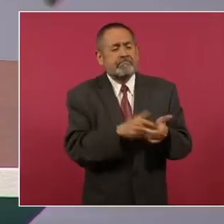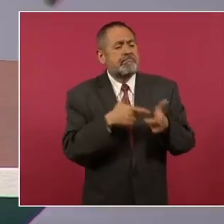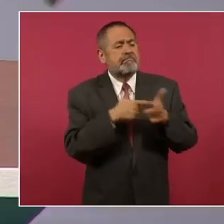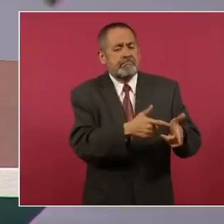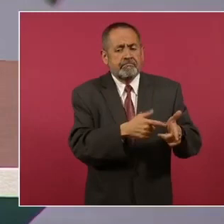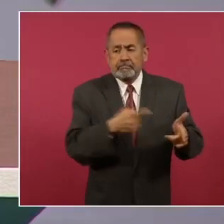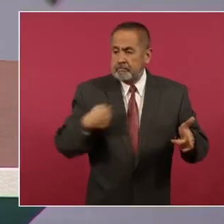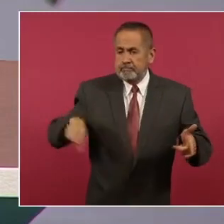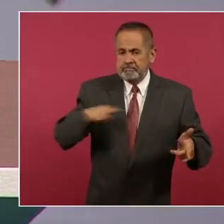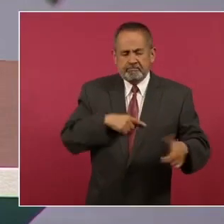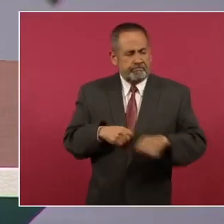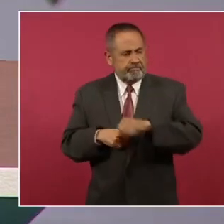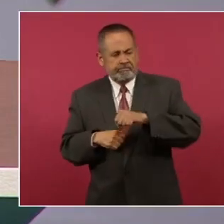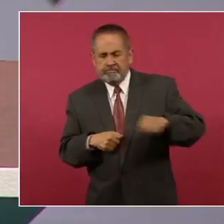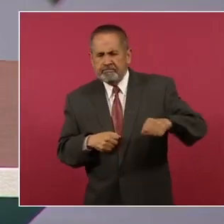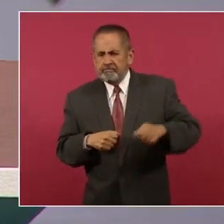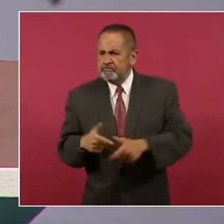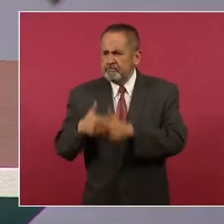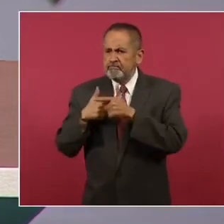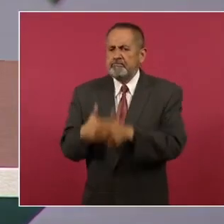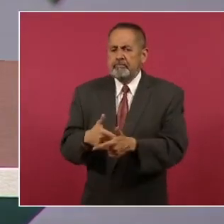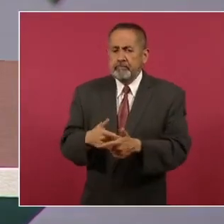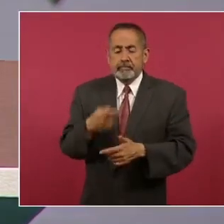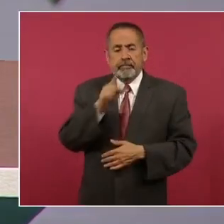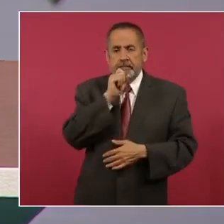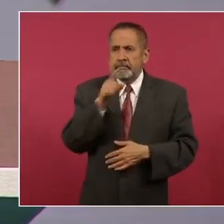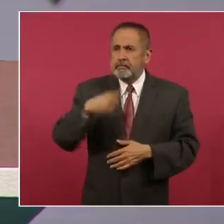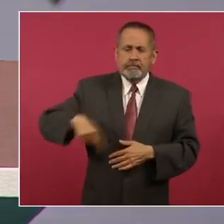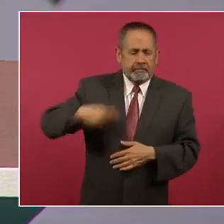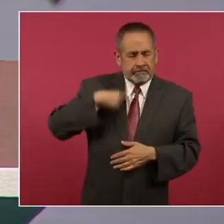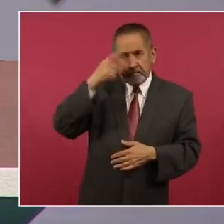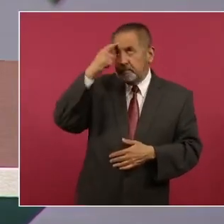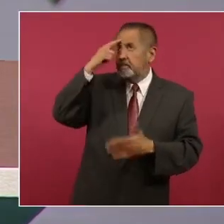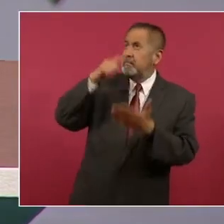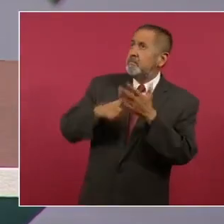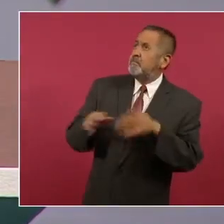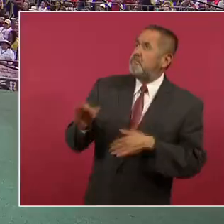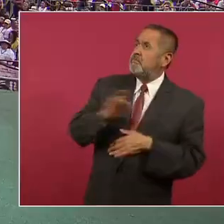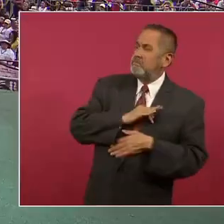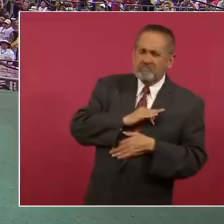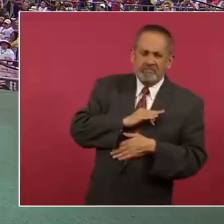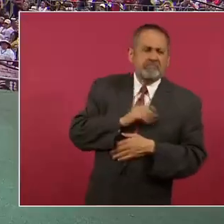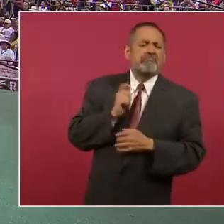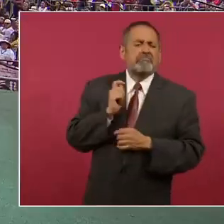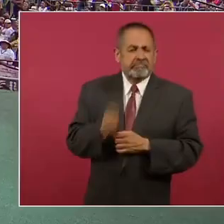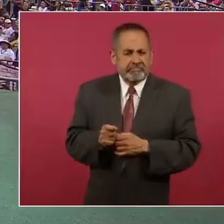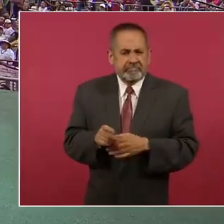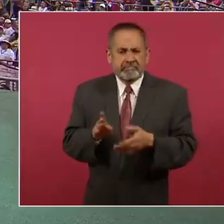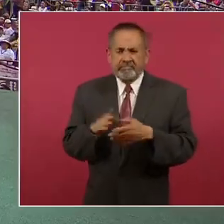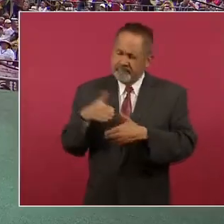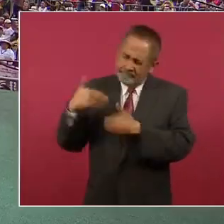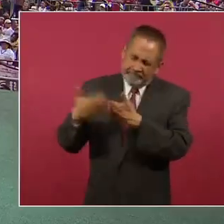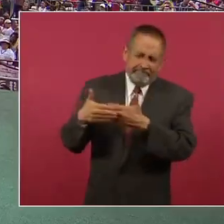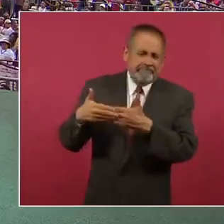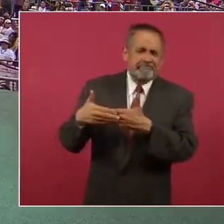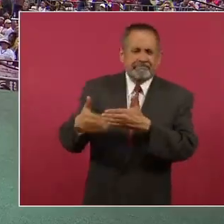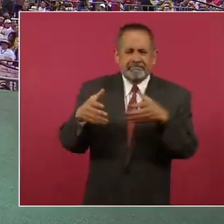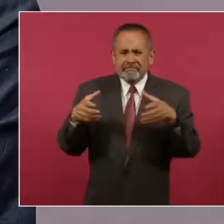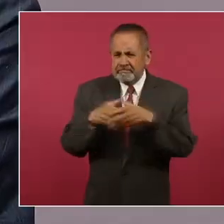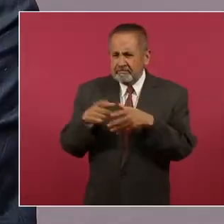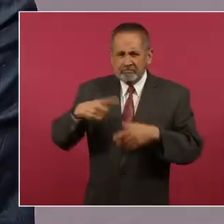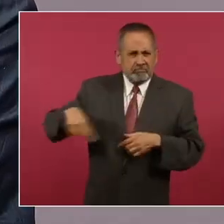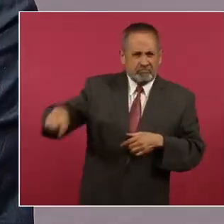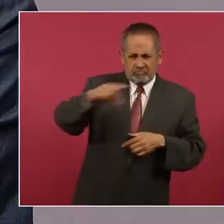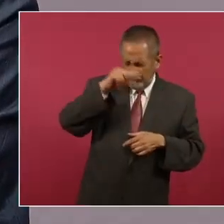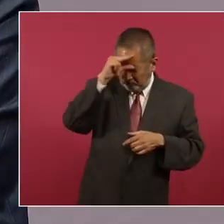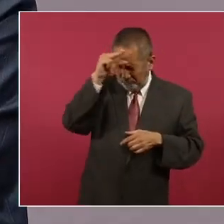al mismo tiempo debemos tener fe en la sabiduría y en la lealtad